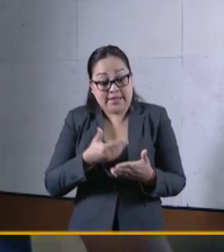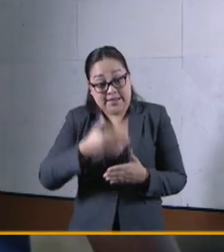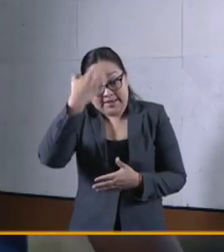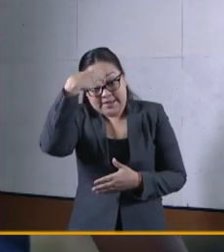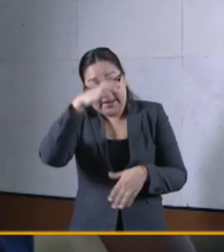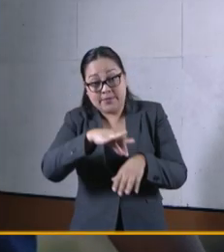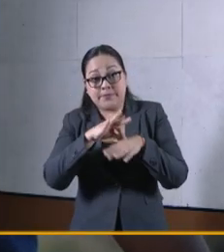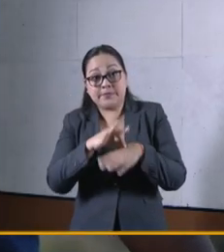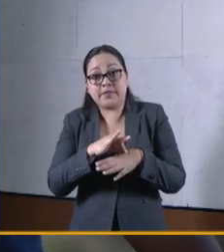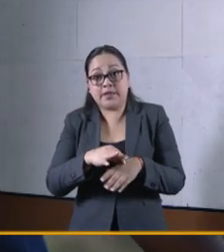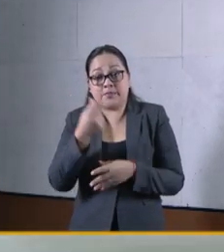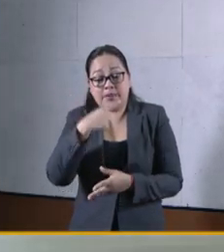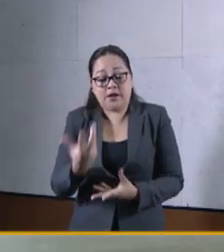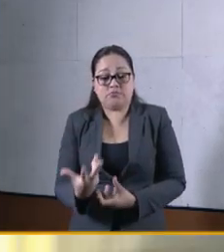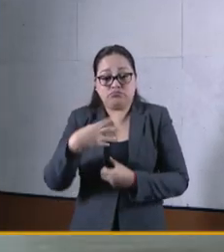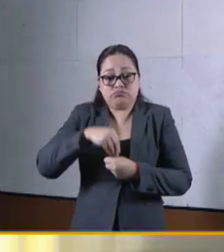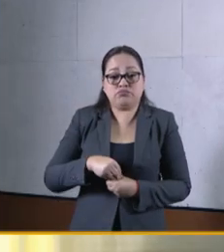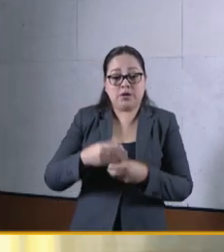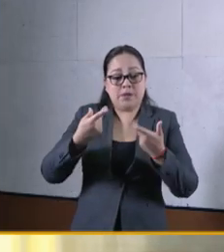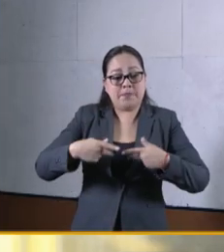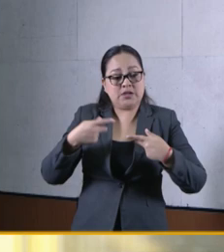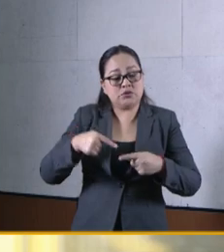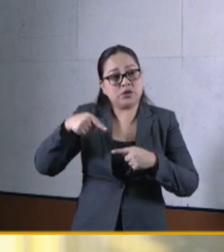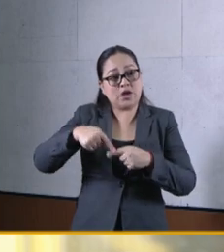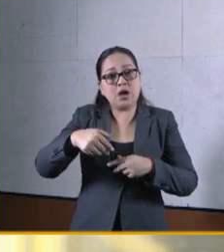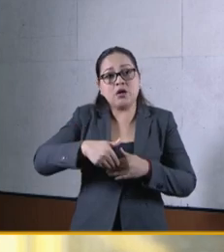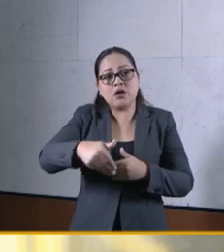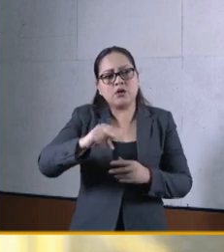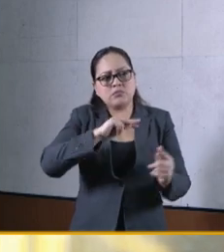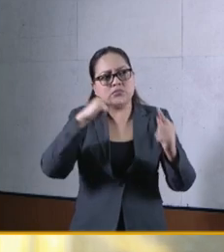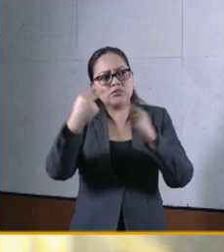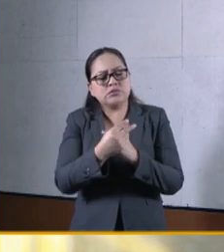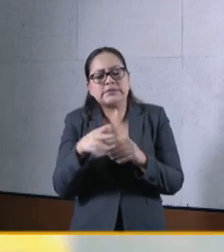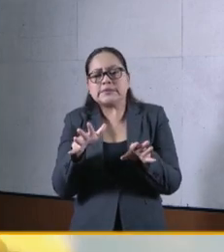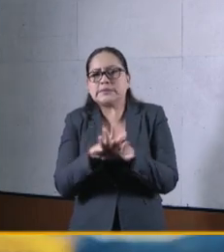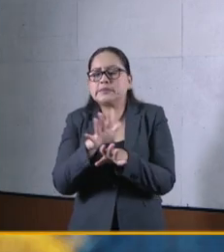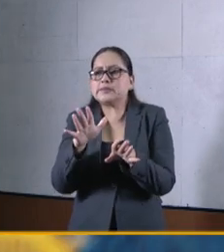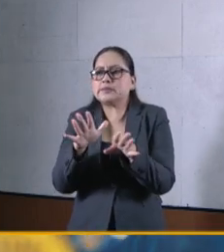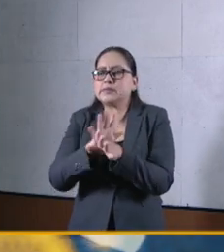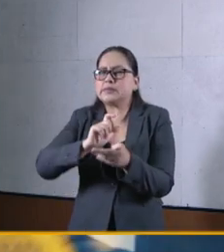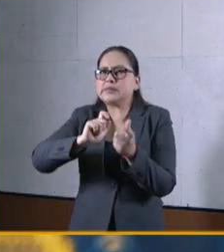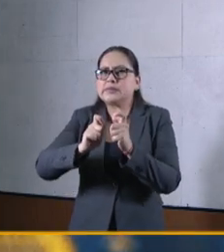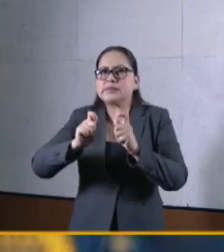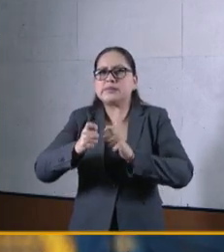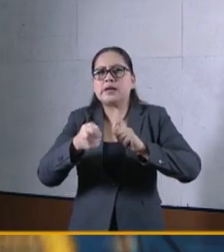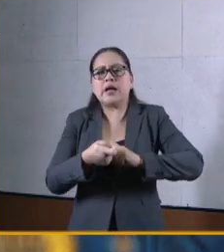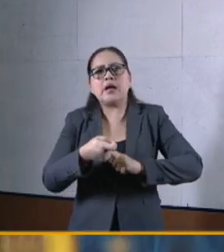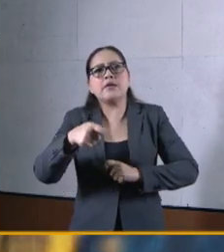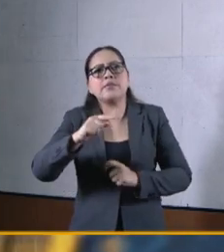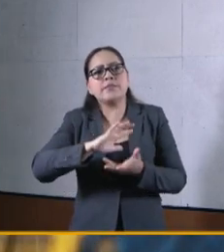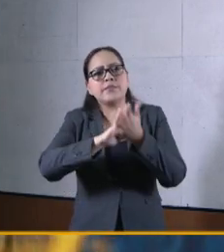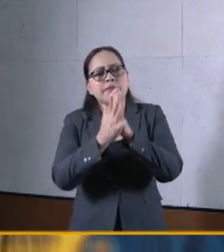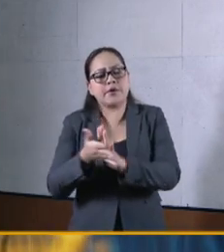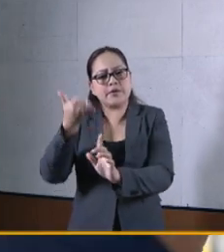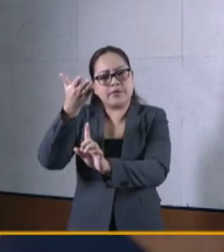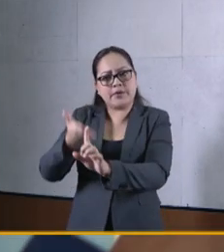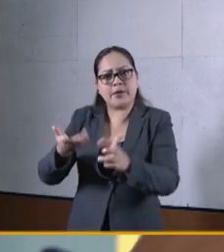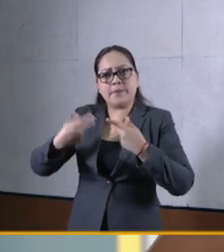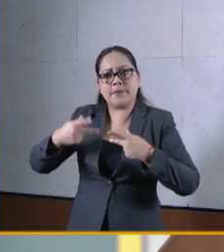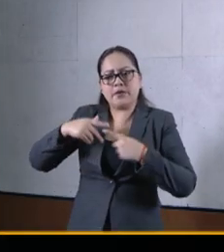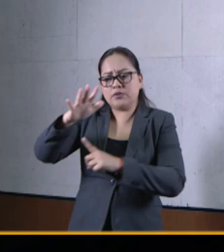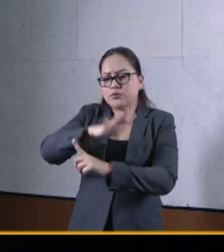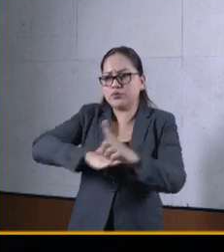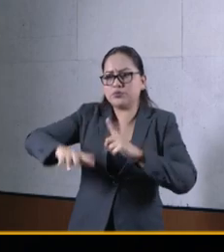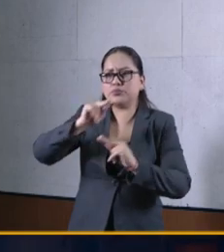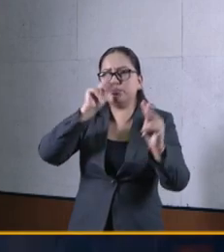forjan personas que cambian su perspectiva y hasta influyen en otras para apreciar lo que les